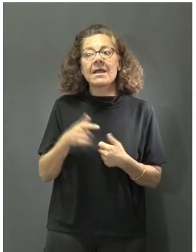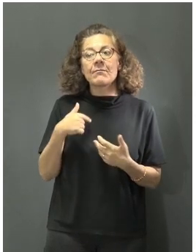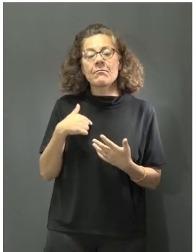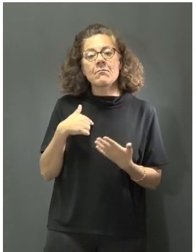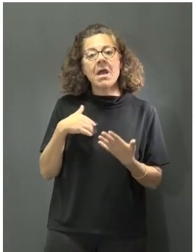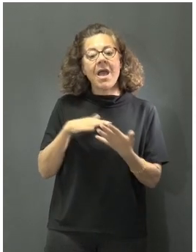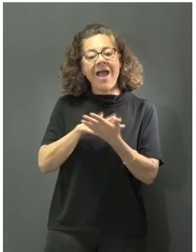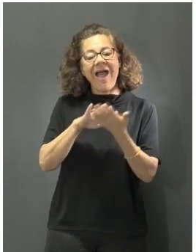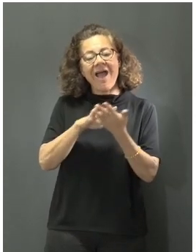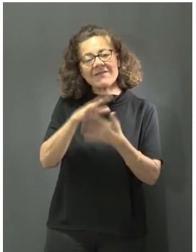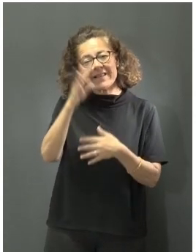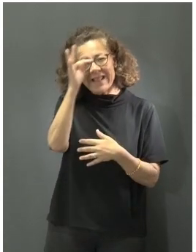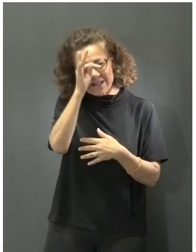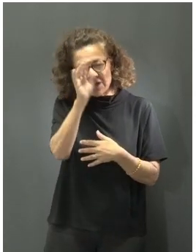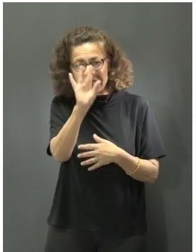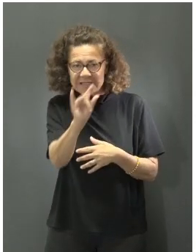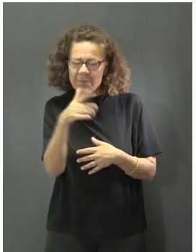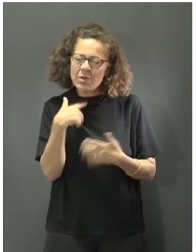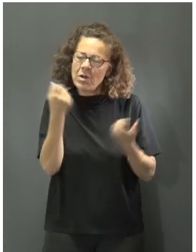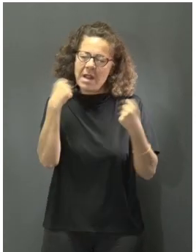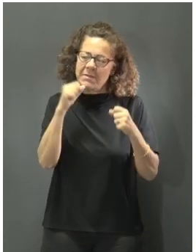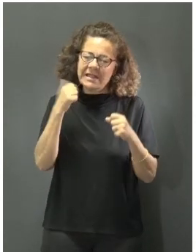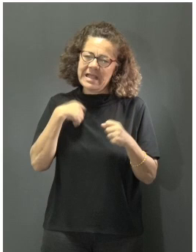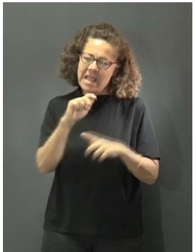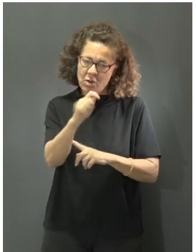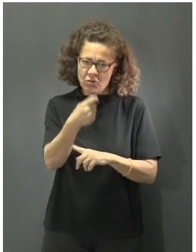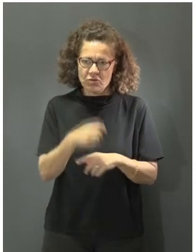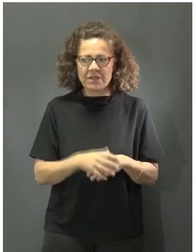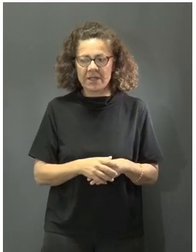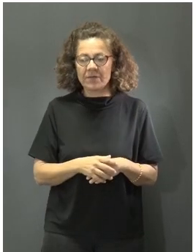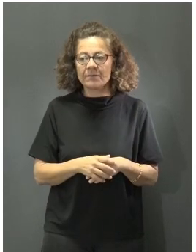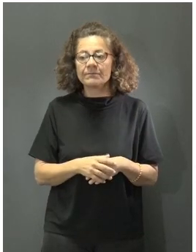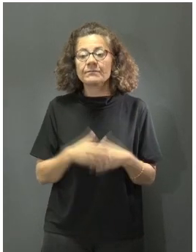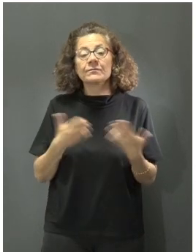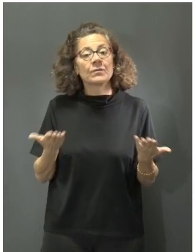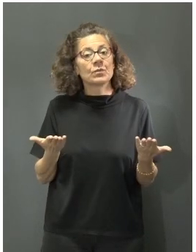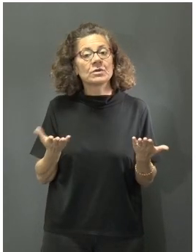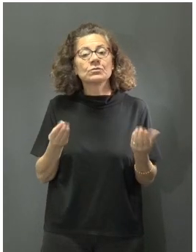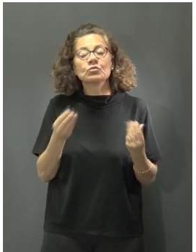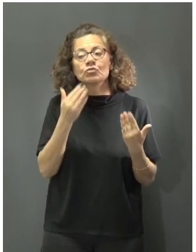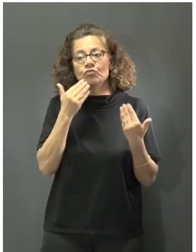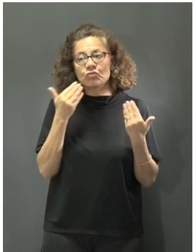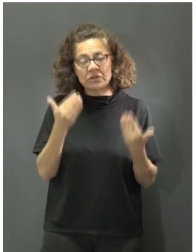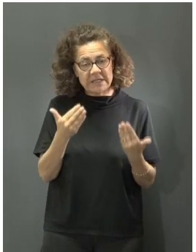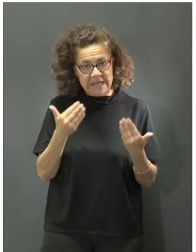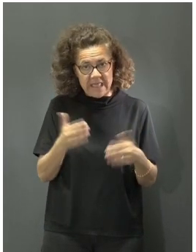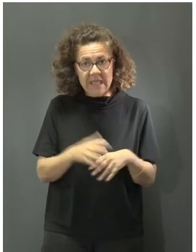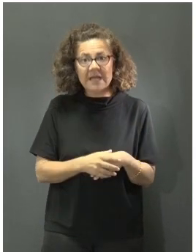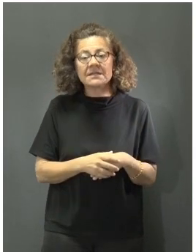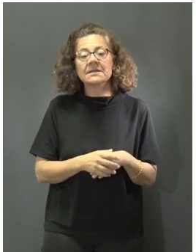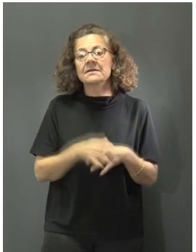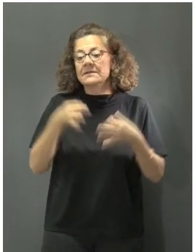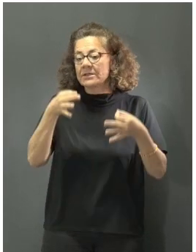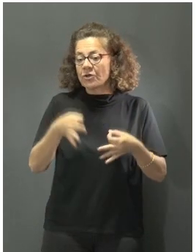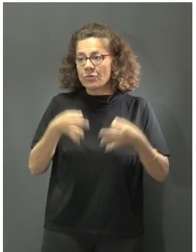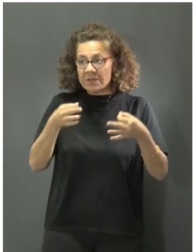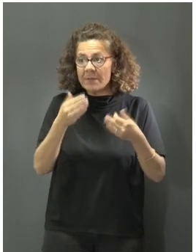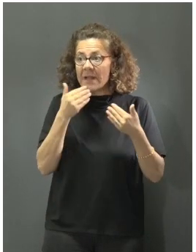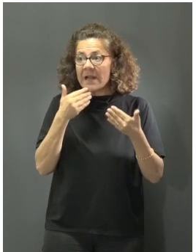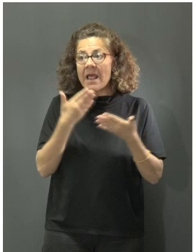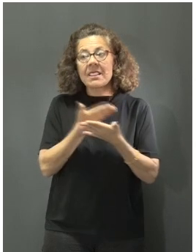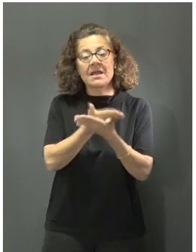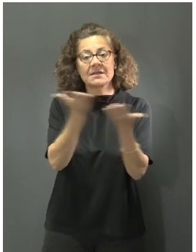teórico, pero en la práctica estuviera conseguido. Ese sería mi deseo. Pues nada, muchísimas gracias, Ruth, como siempre. Gracias a